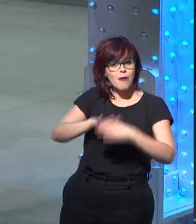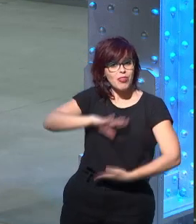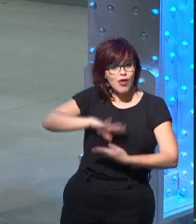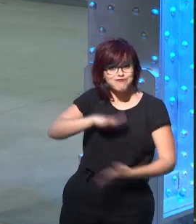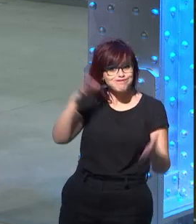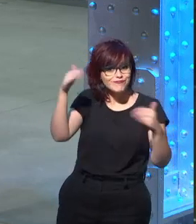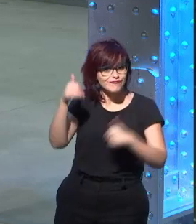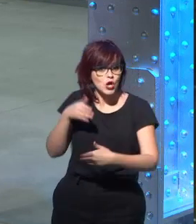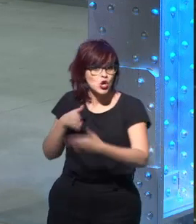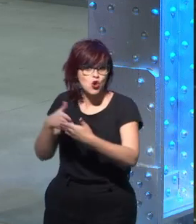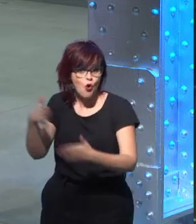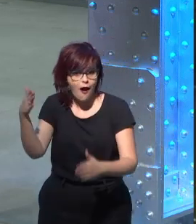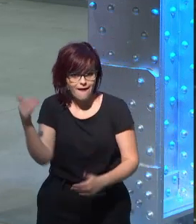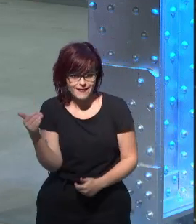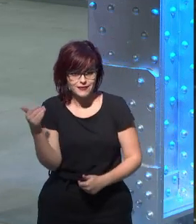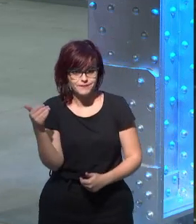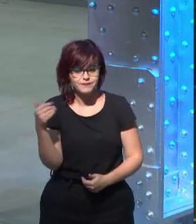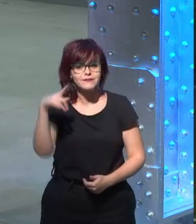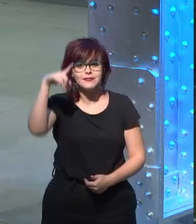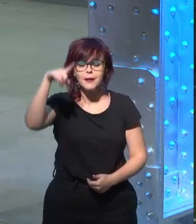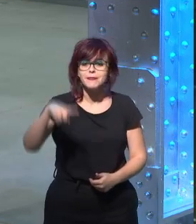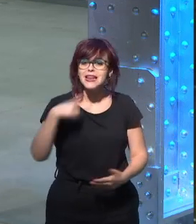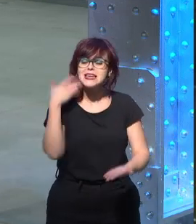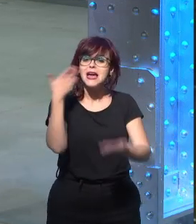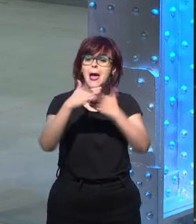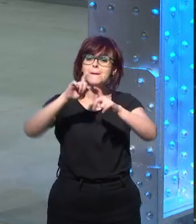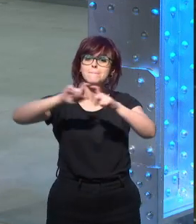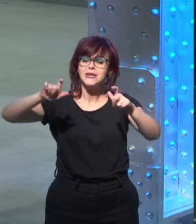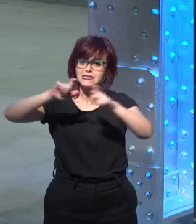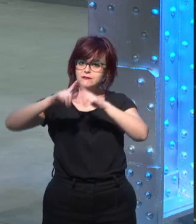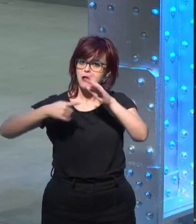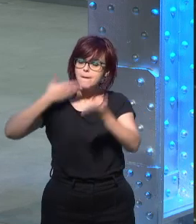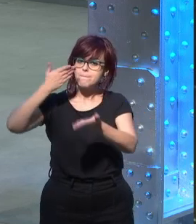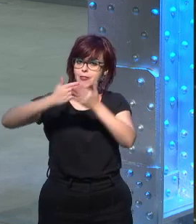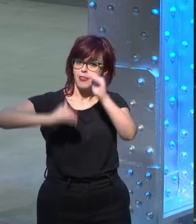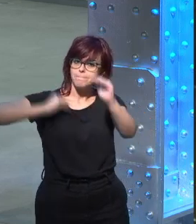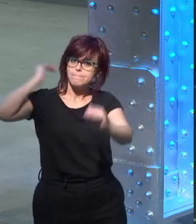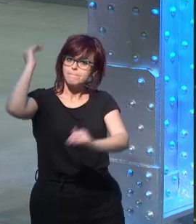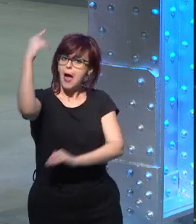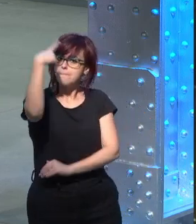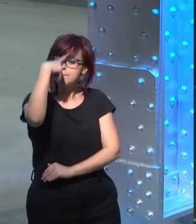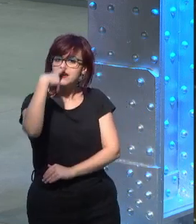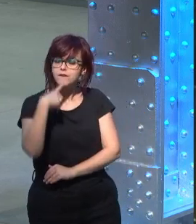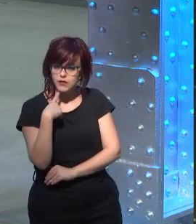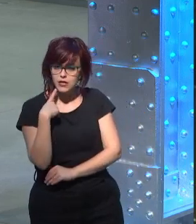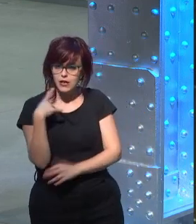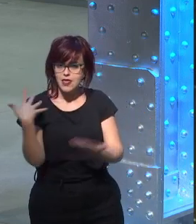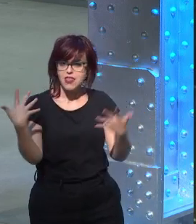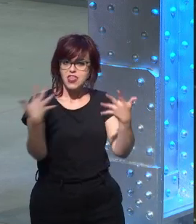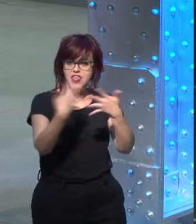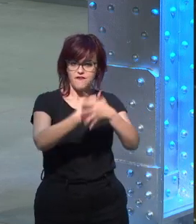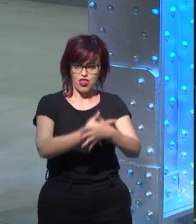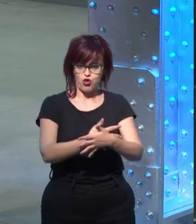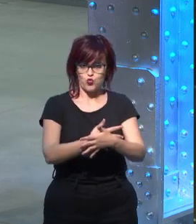Y también se debe a las altas exigencias de las compañías, que ya demandan perfiles híbridos, es